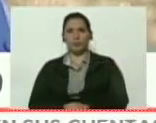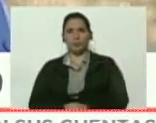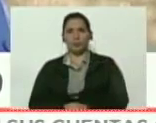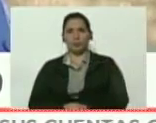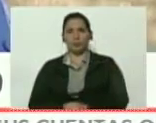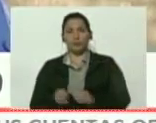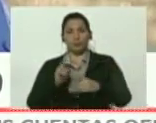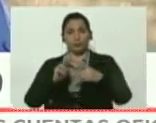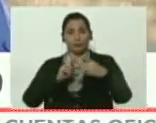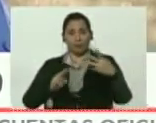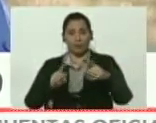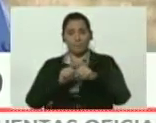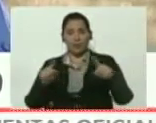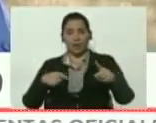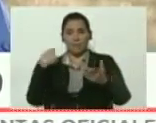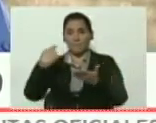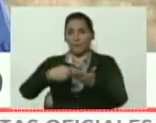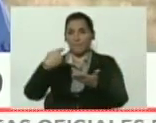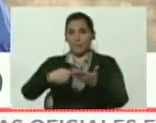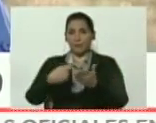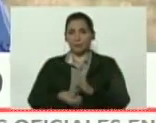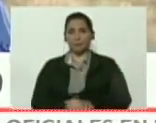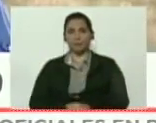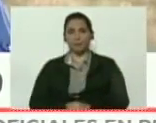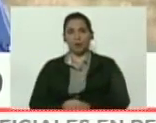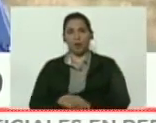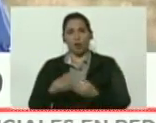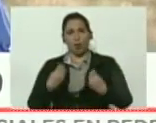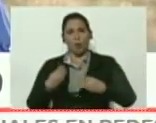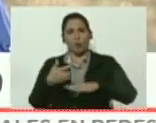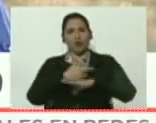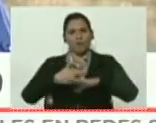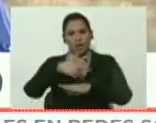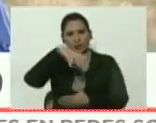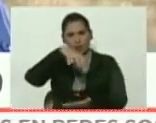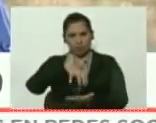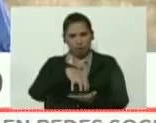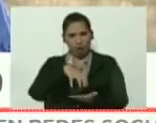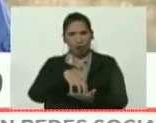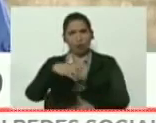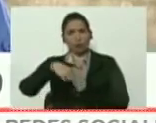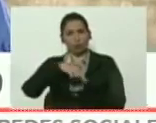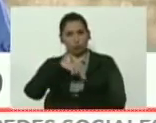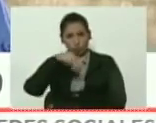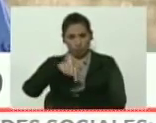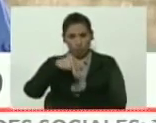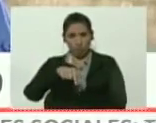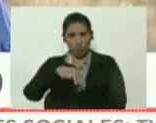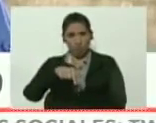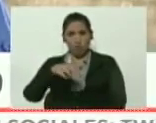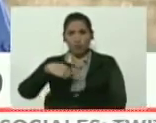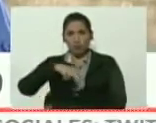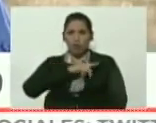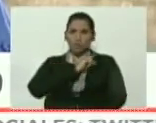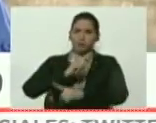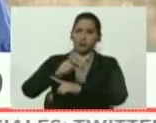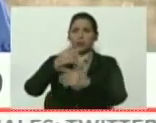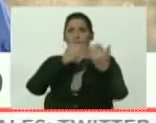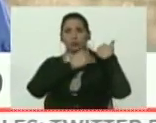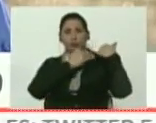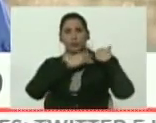unos recursos para financiar, como gobierno, como Estado, como es nuestra obligación y